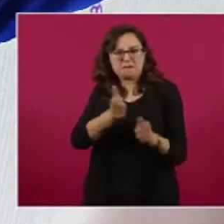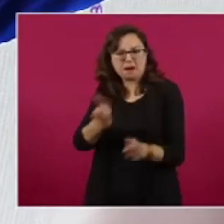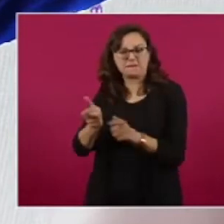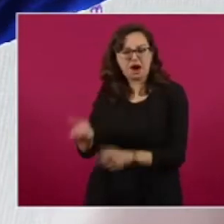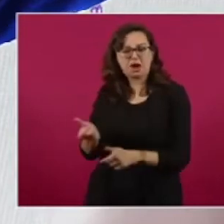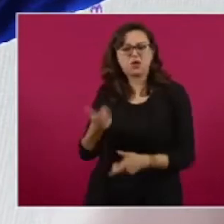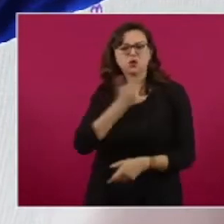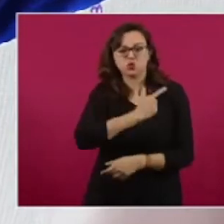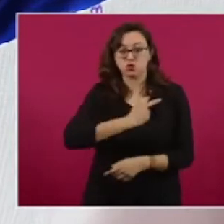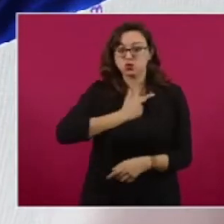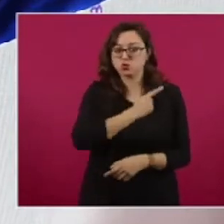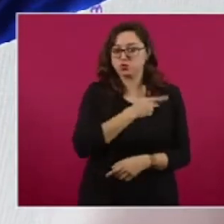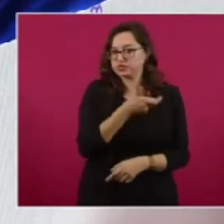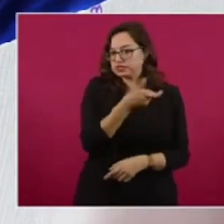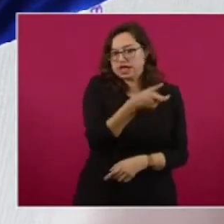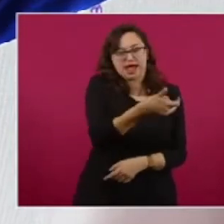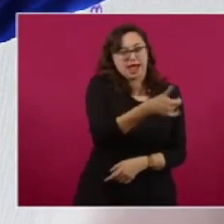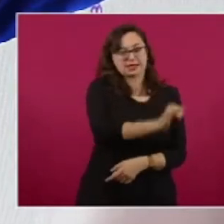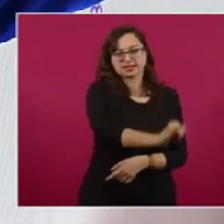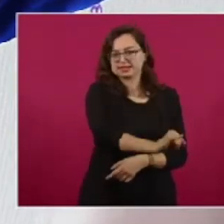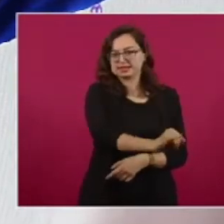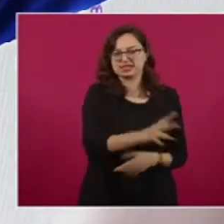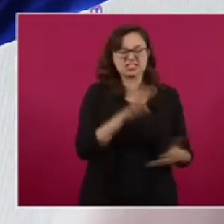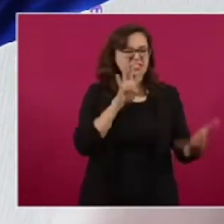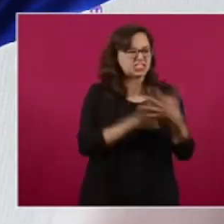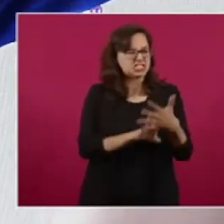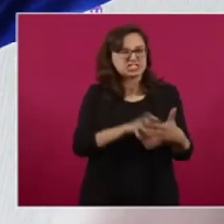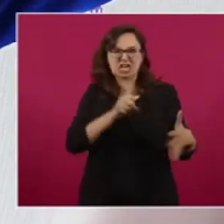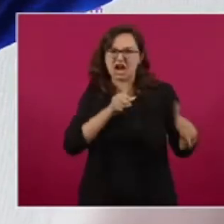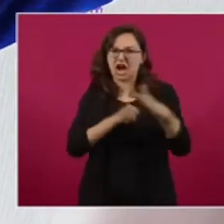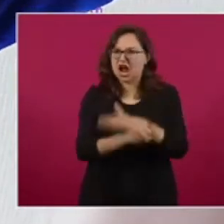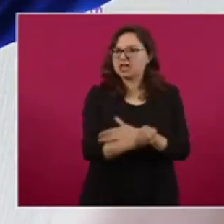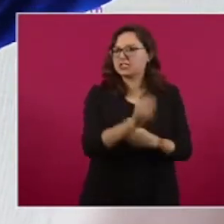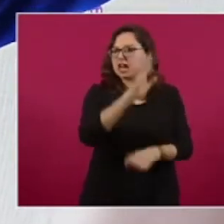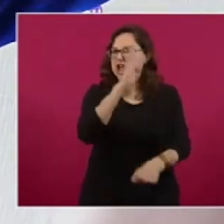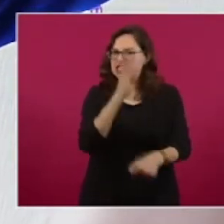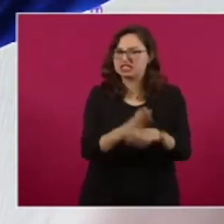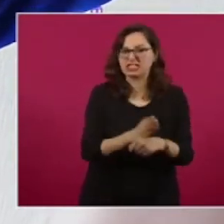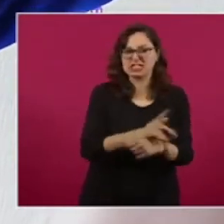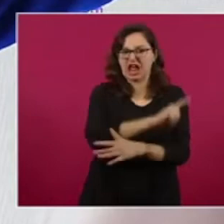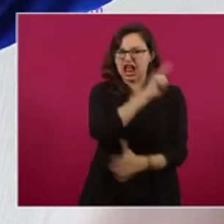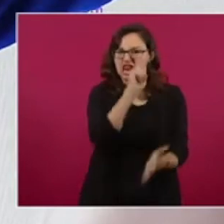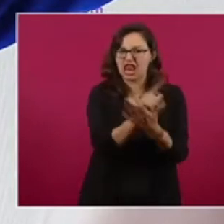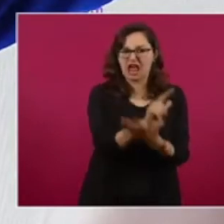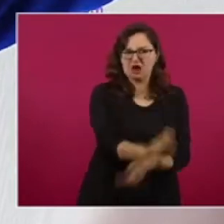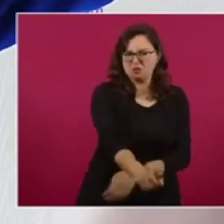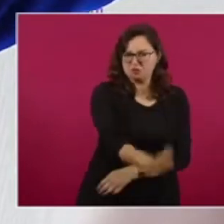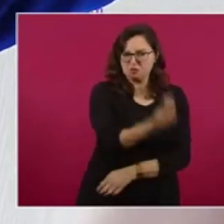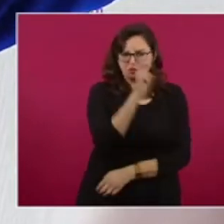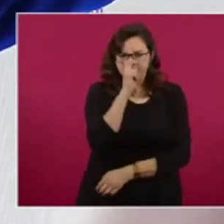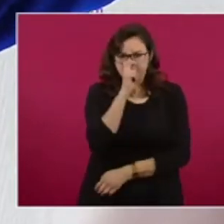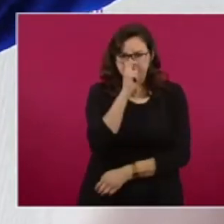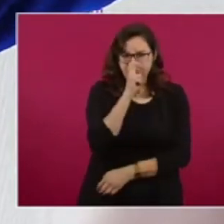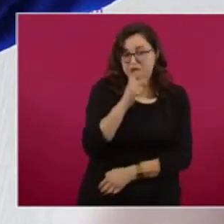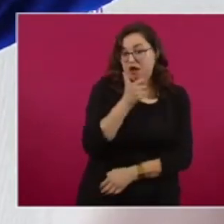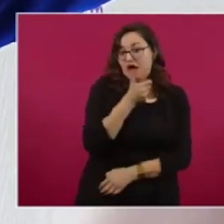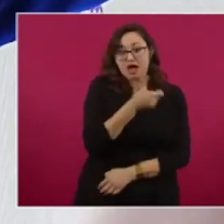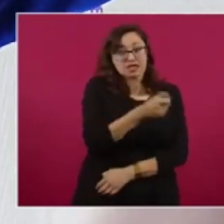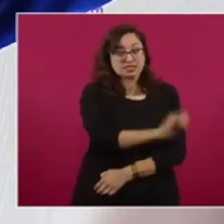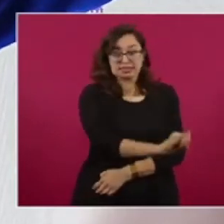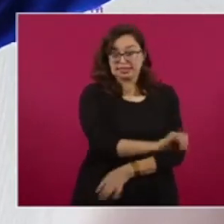las medidas coercitivas, cárceles, leyes más severas